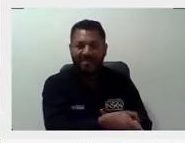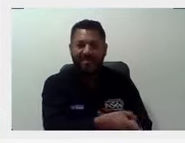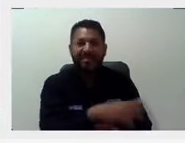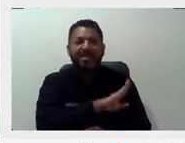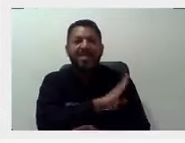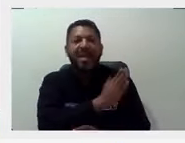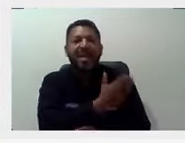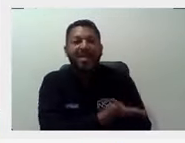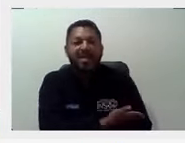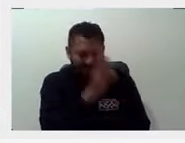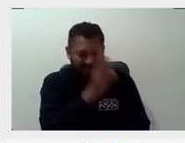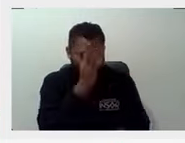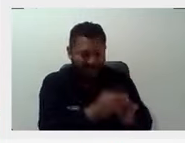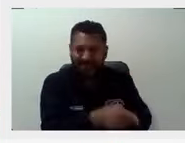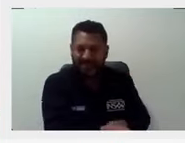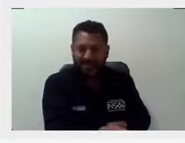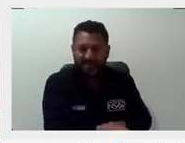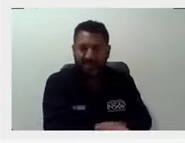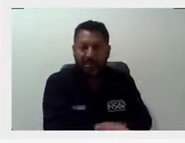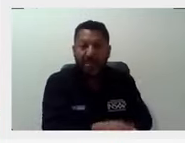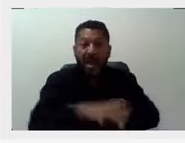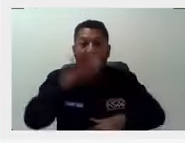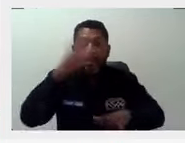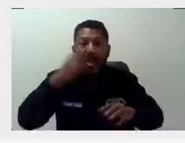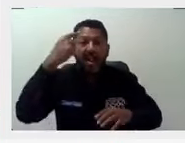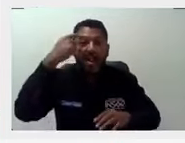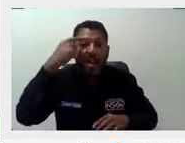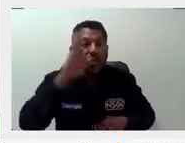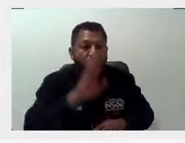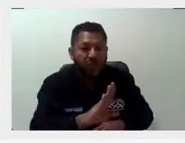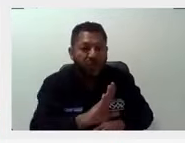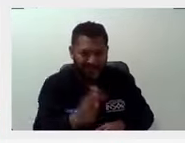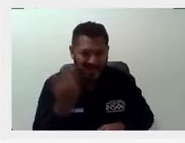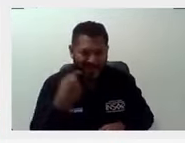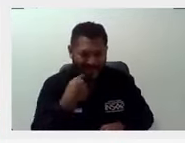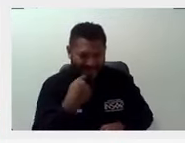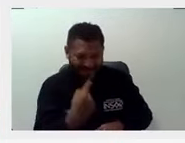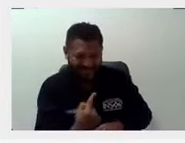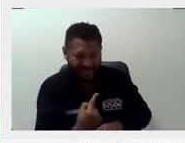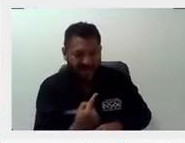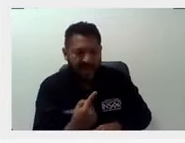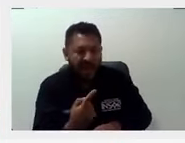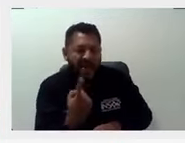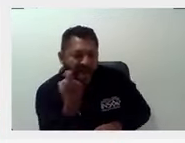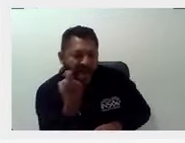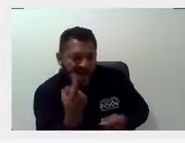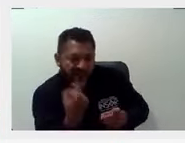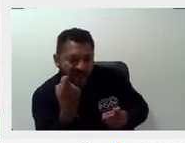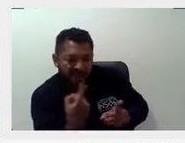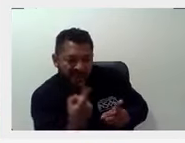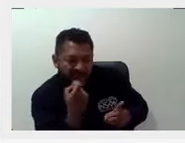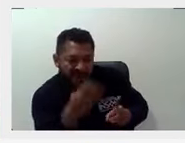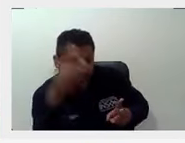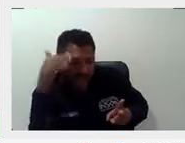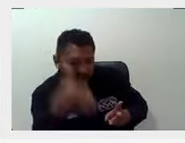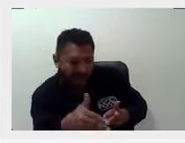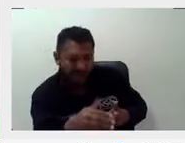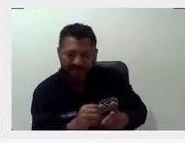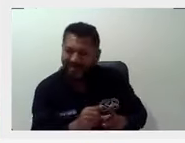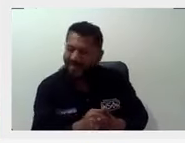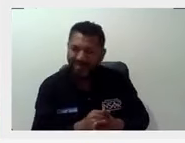a veces nos quedamos viendo exclusivamente, como decía la profe Dora, sus debilidades, y creo que